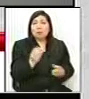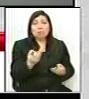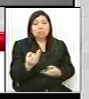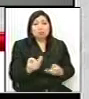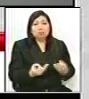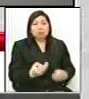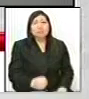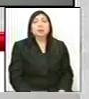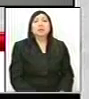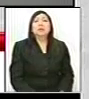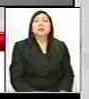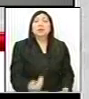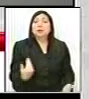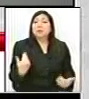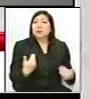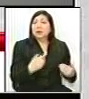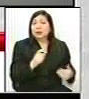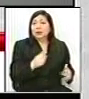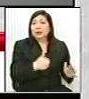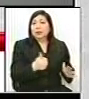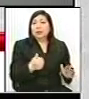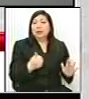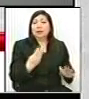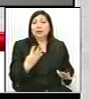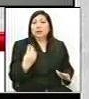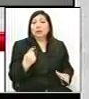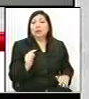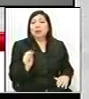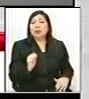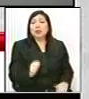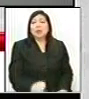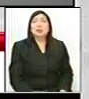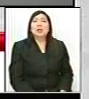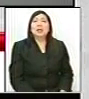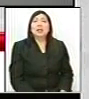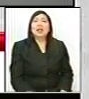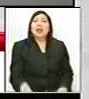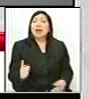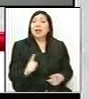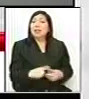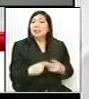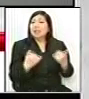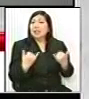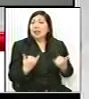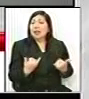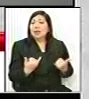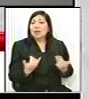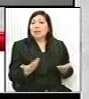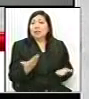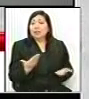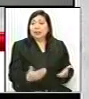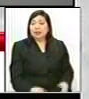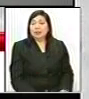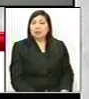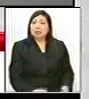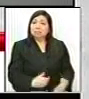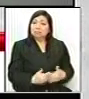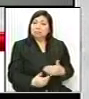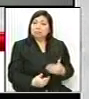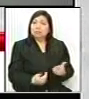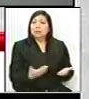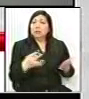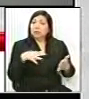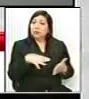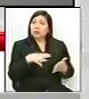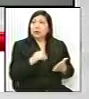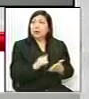Presupuesto de monto de inversión de 664 millones de soles. Pues hasta hoy solo se ha avanzado con los